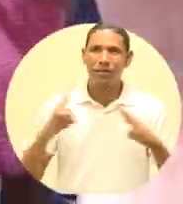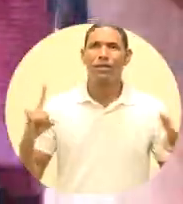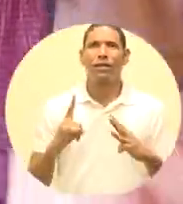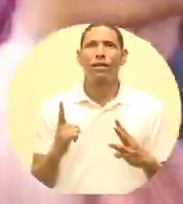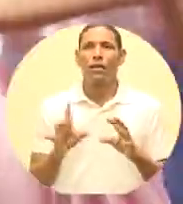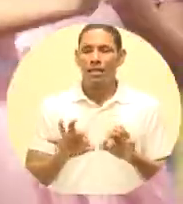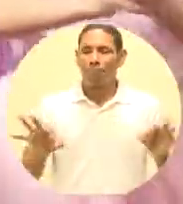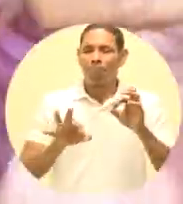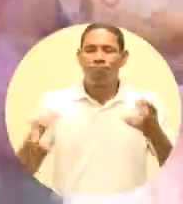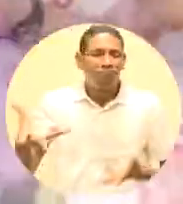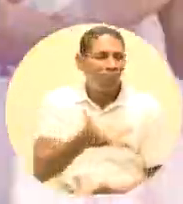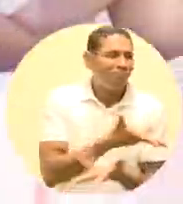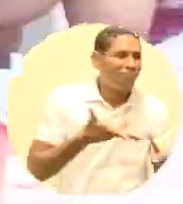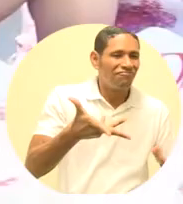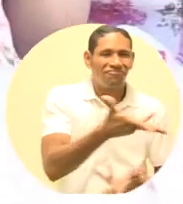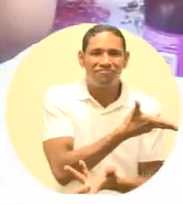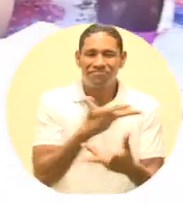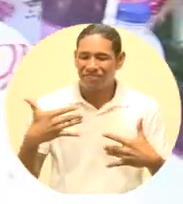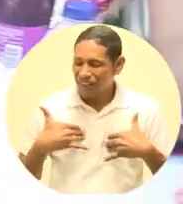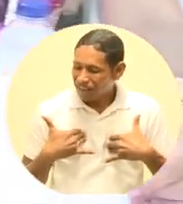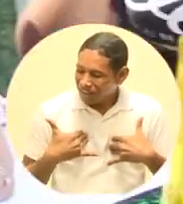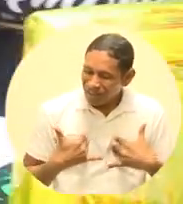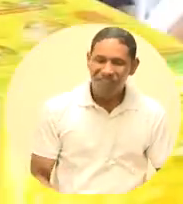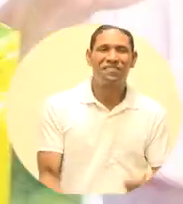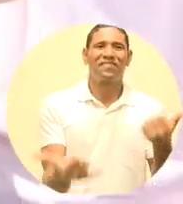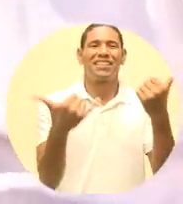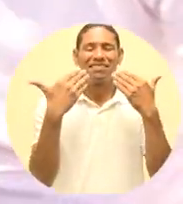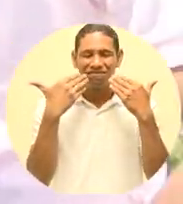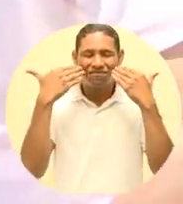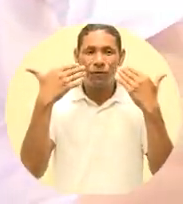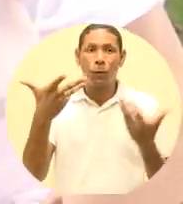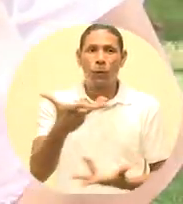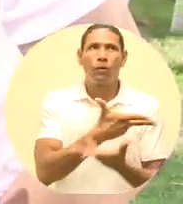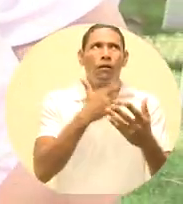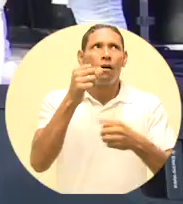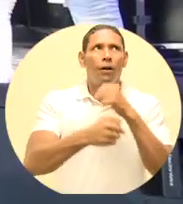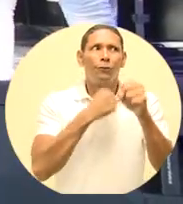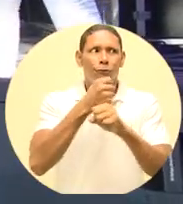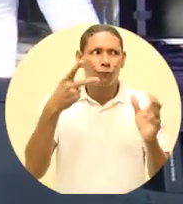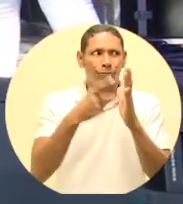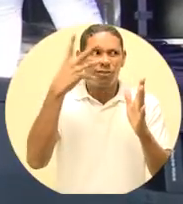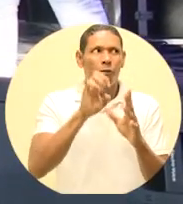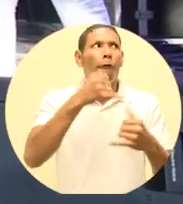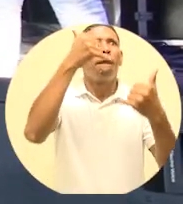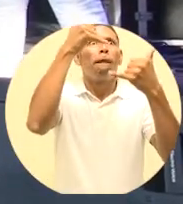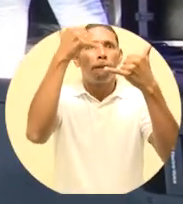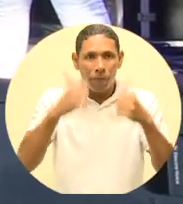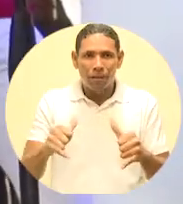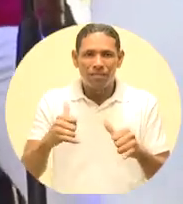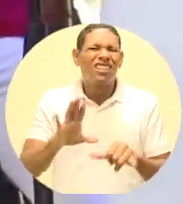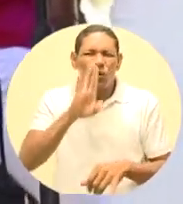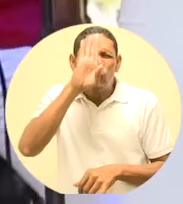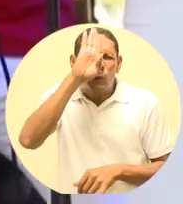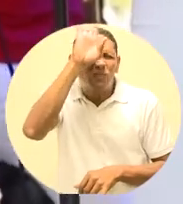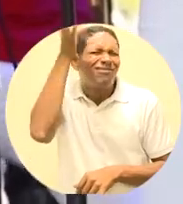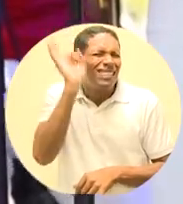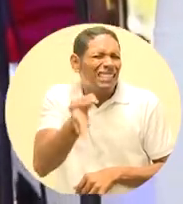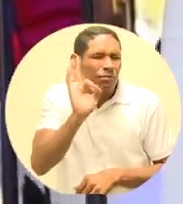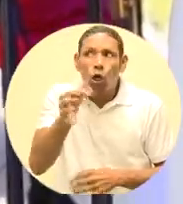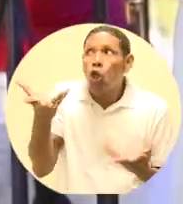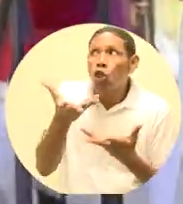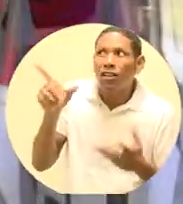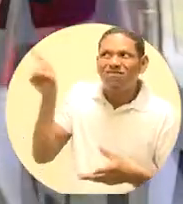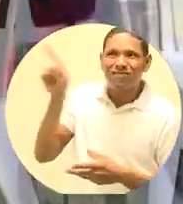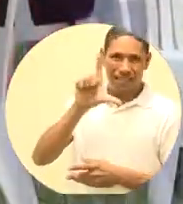Unimagdalena, un espacio en el que prima el regocijo de llevar a buen término las actividades y labores planeadas para el año que cierra y que ya es